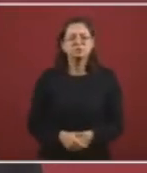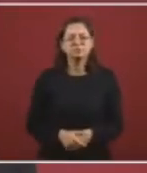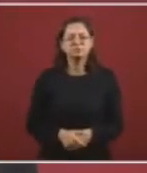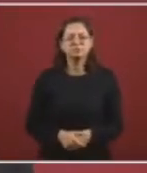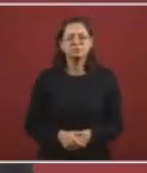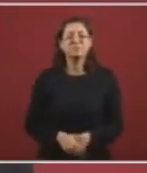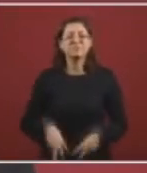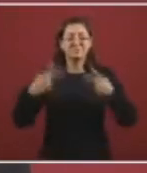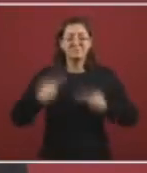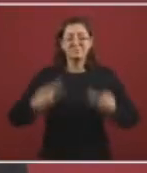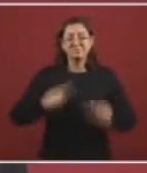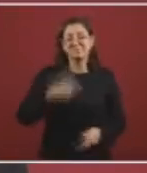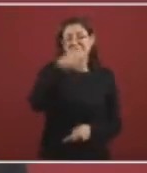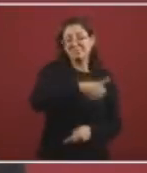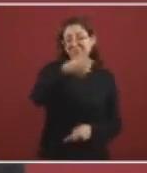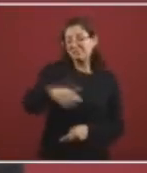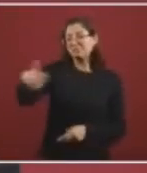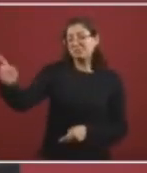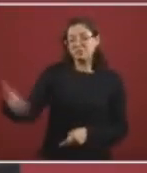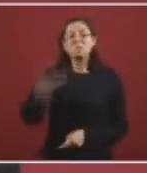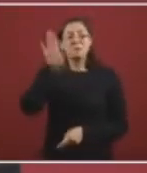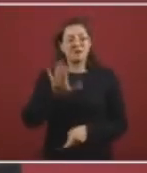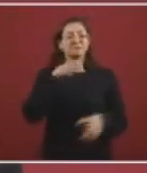Cada ciudadano es un medio de comunicación.